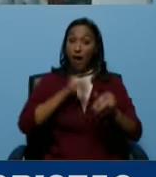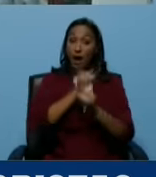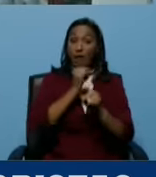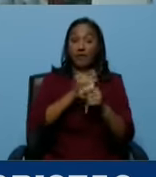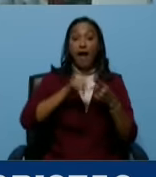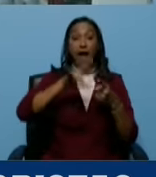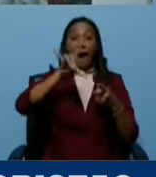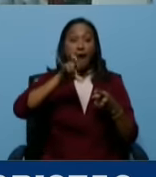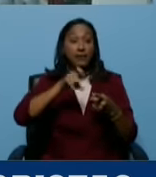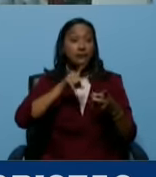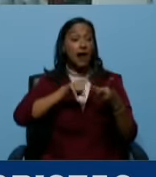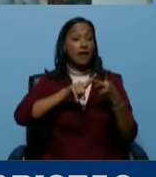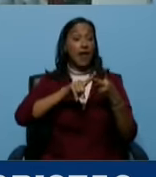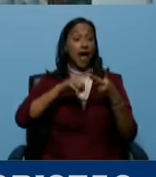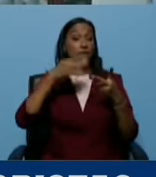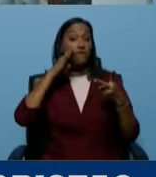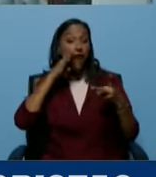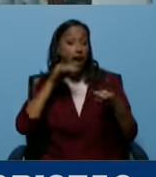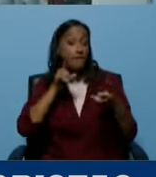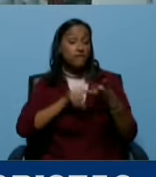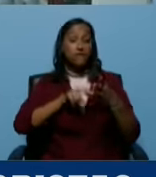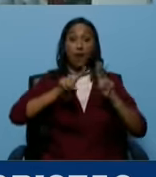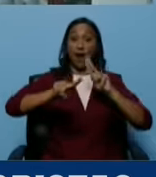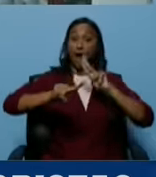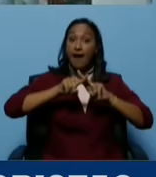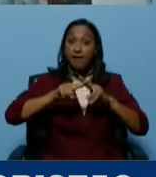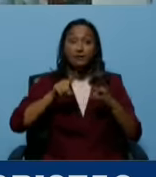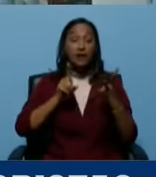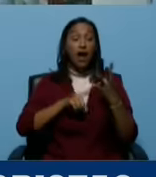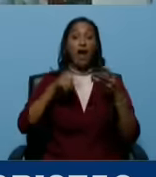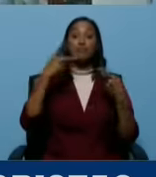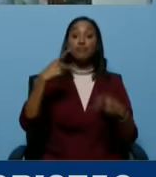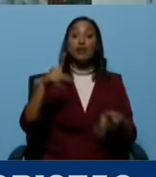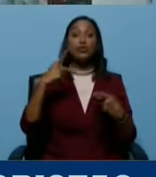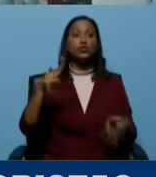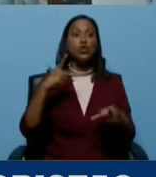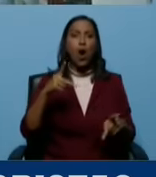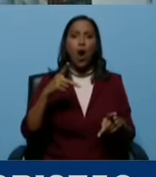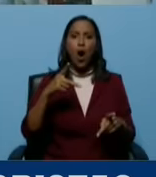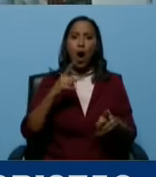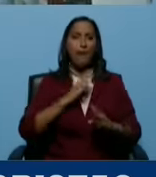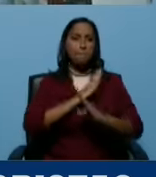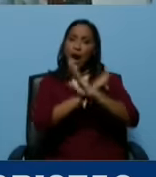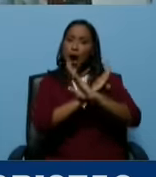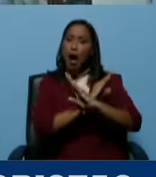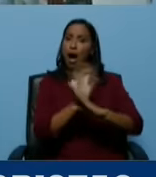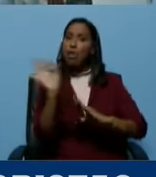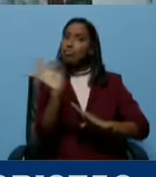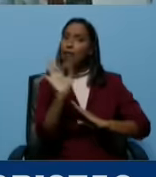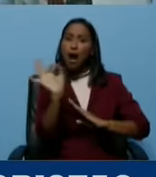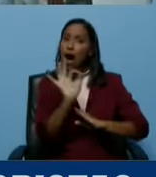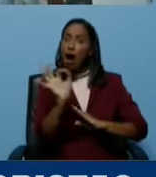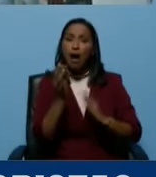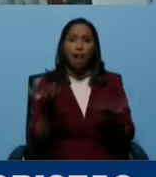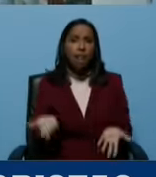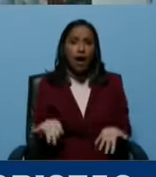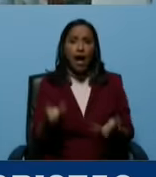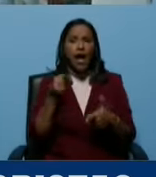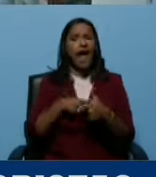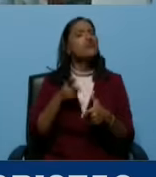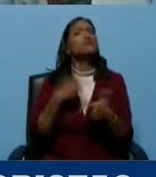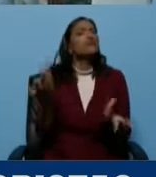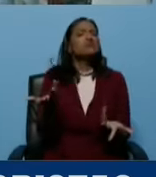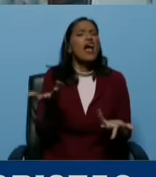Instagram, Facebook, X, TikTok, etcétera, no se las censuran. Entonces, ¿de qué estamos hablando?